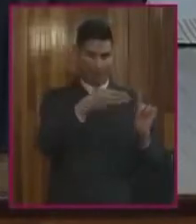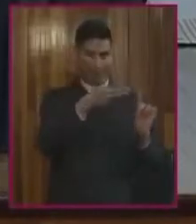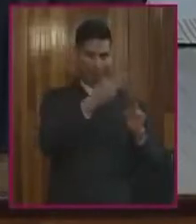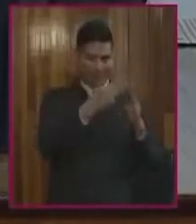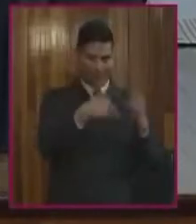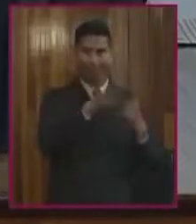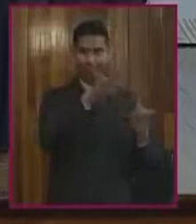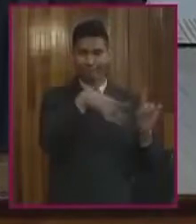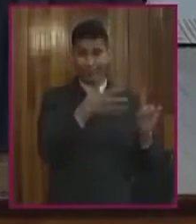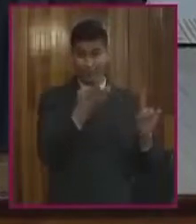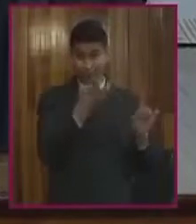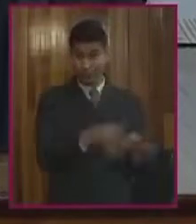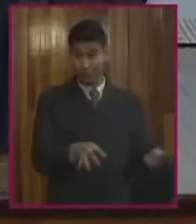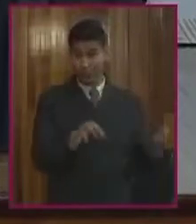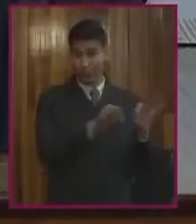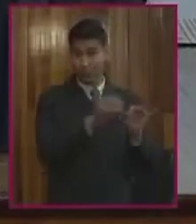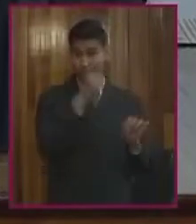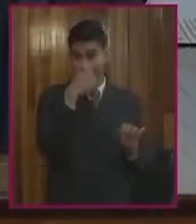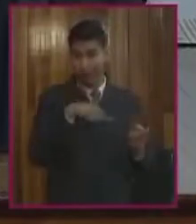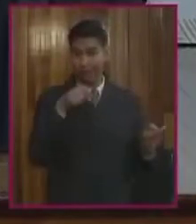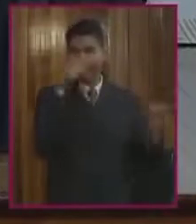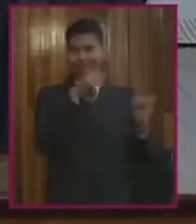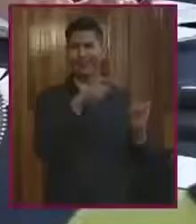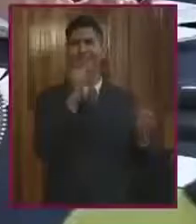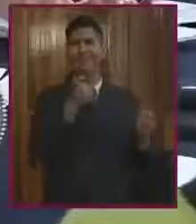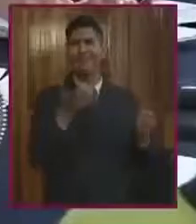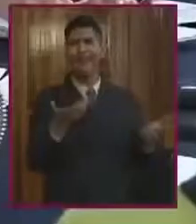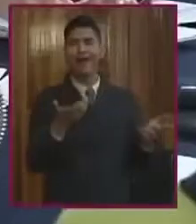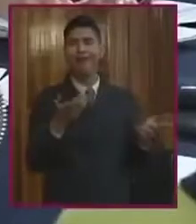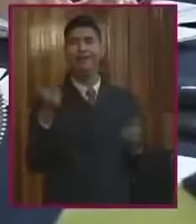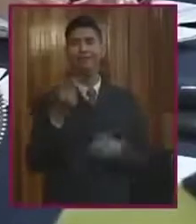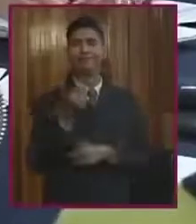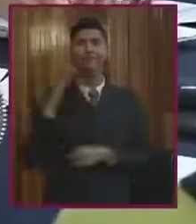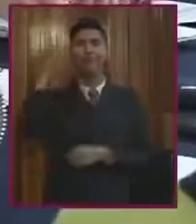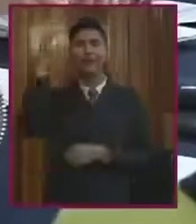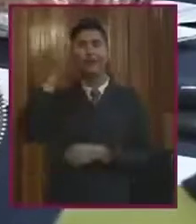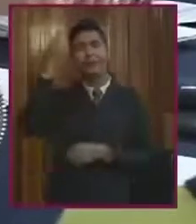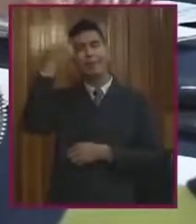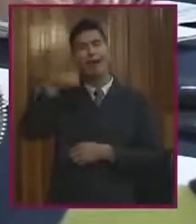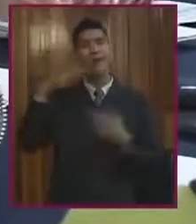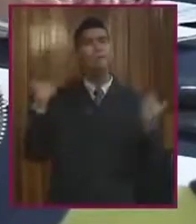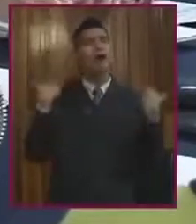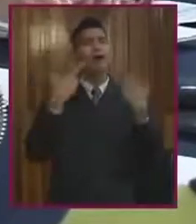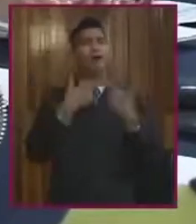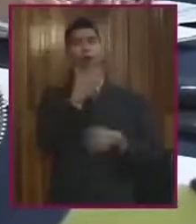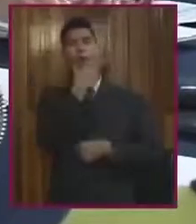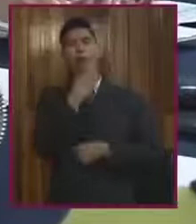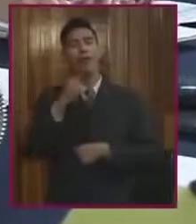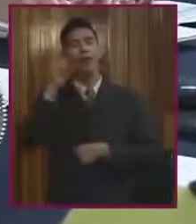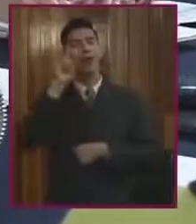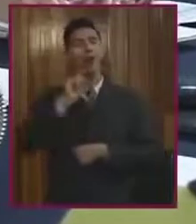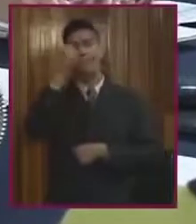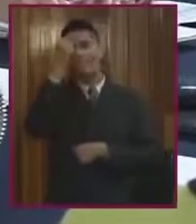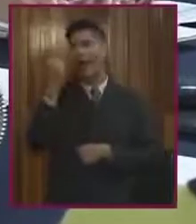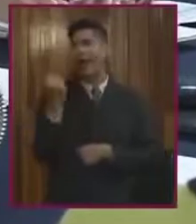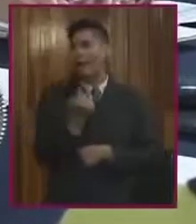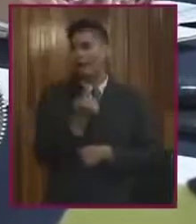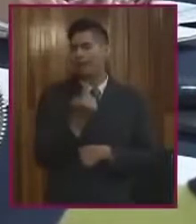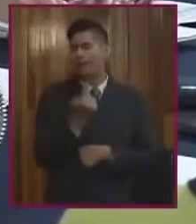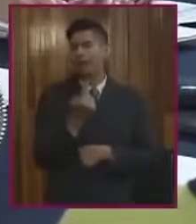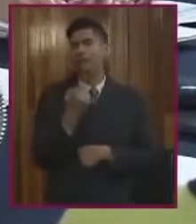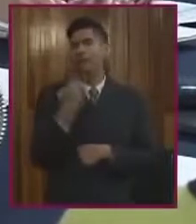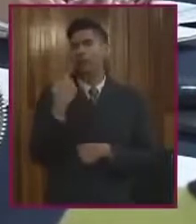para la institución escolar. Creo que incluir algunas reflexiones que orienten a maestras y maestros sobre el currículum